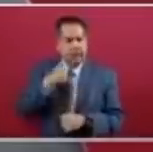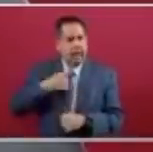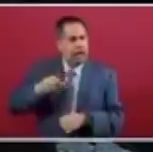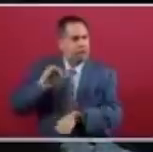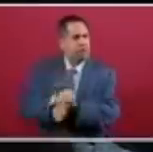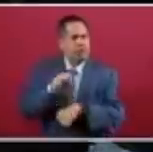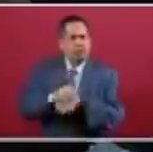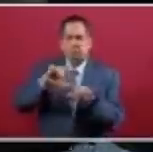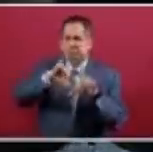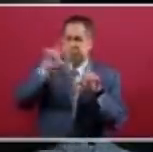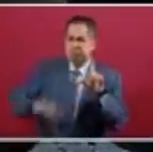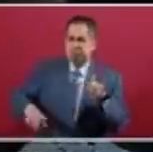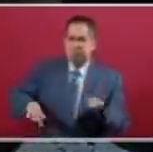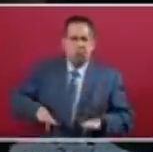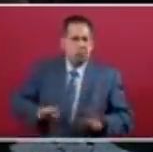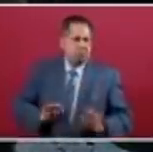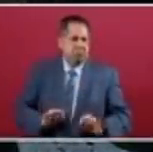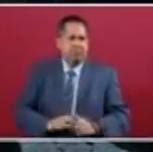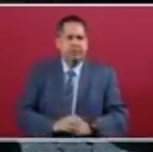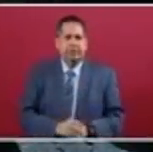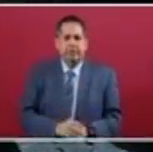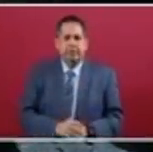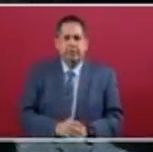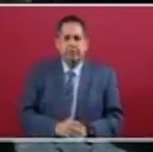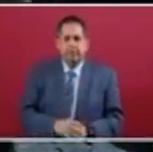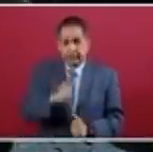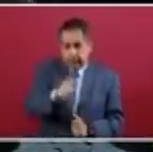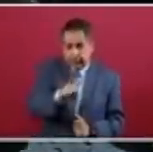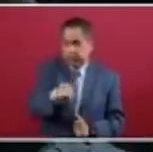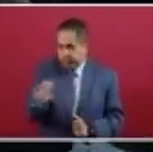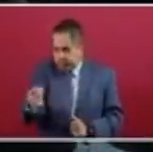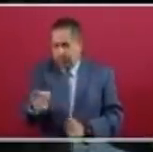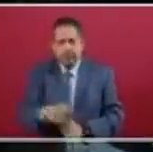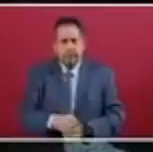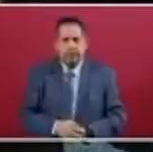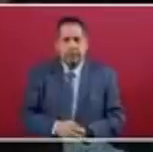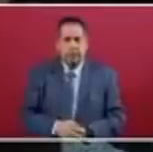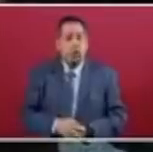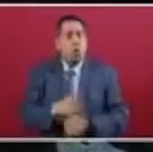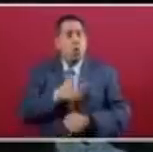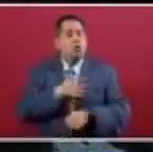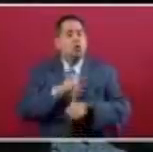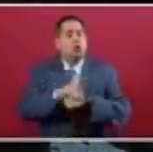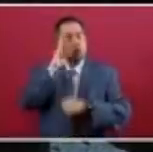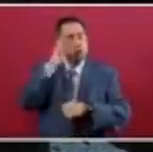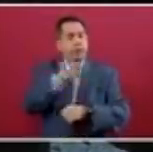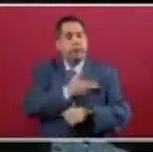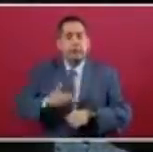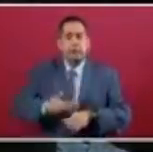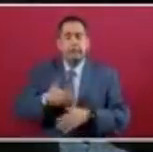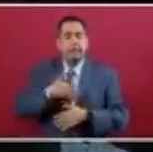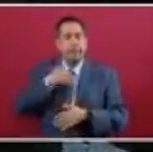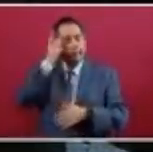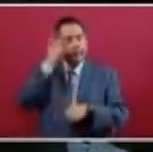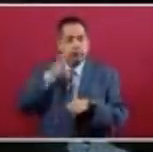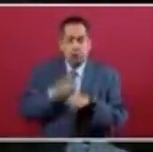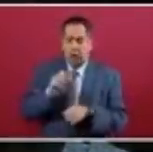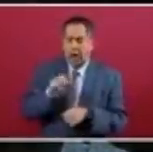nación. A ver, él y luego tú. Buenos días, señor presidente, señor director, Carlos Montesinos de la